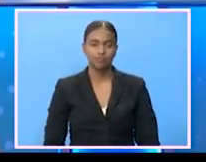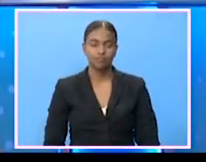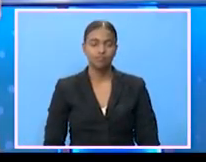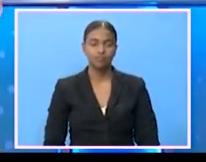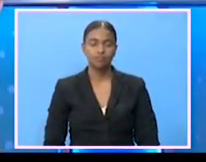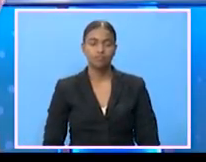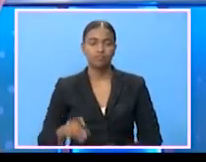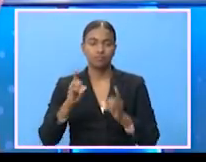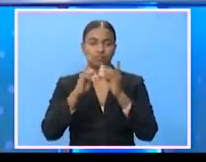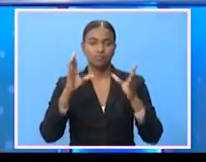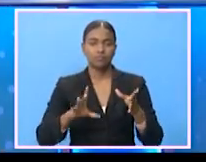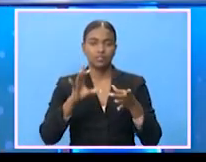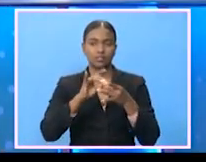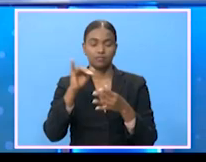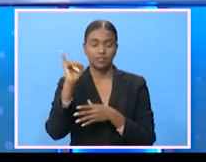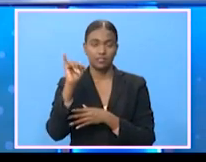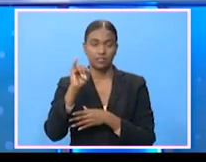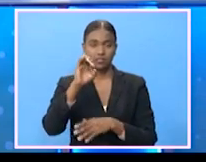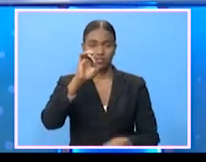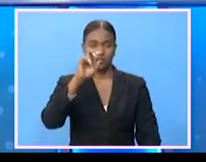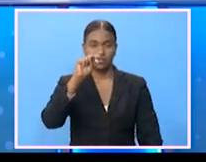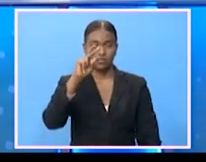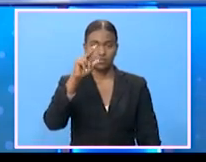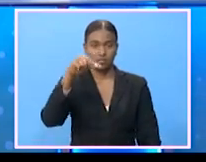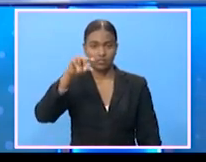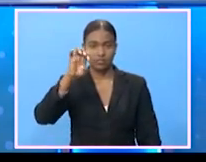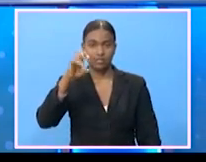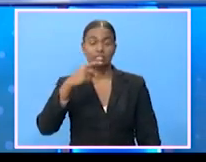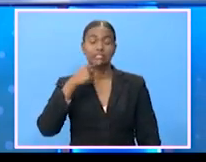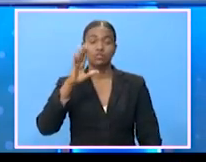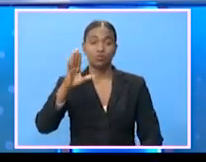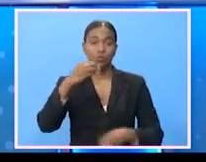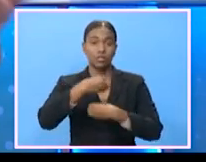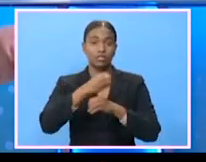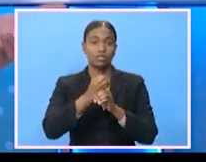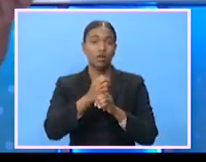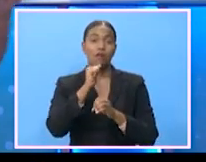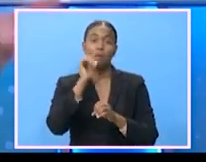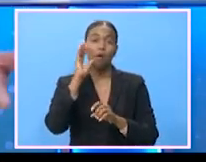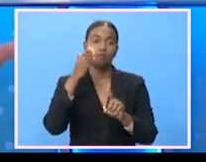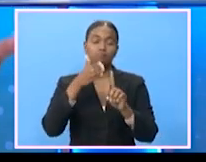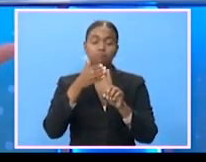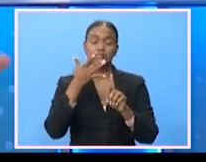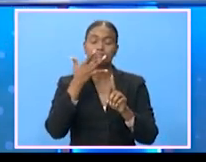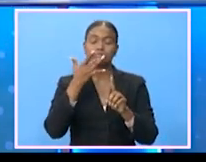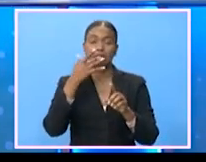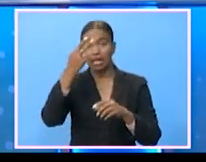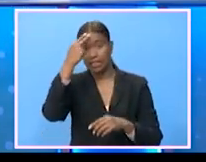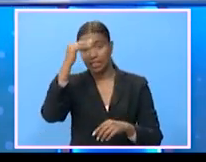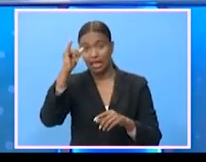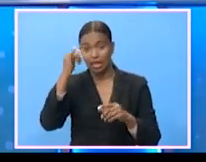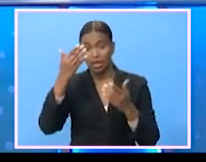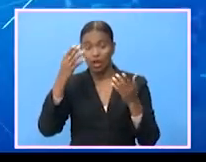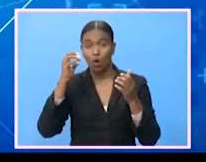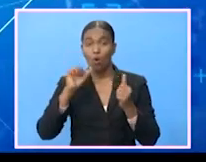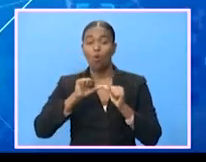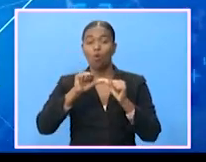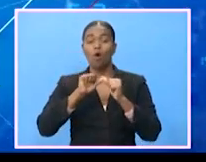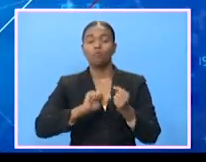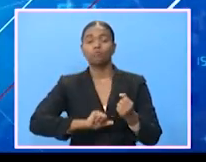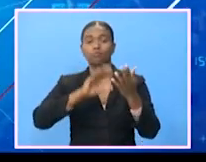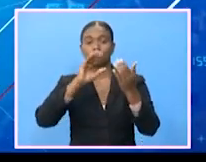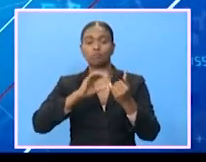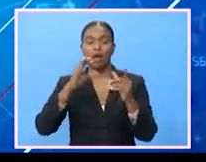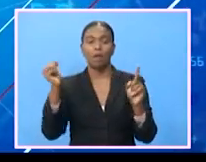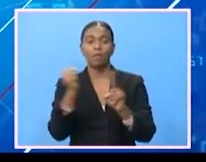De su lado, el director general de Migración, Enrique García, advirtió que ese organismo no tolerará que haitianos ilegales continúen enfrentando con violencia